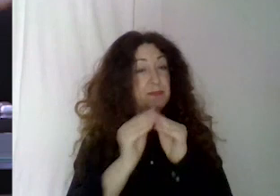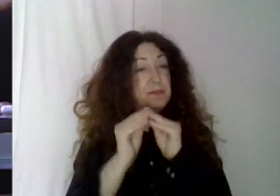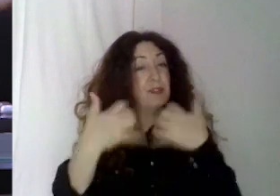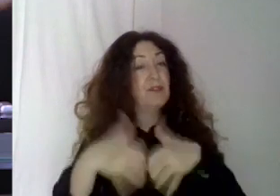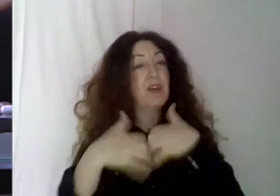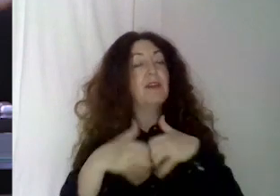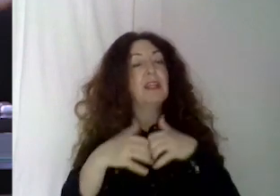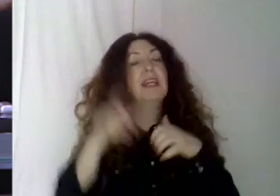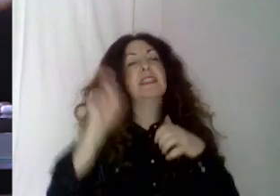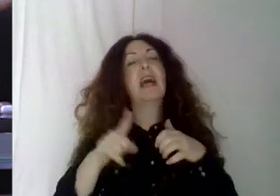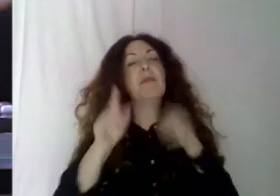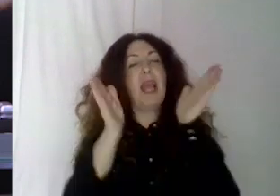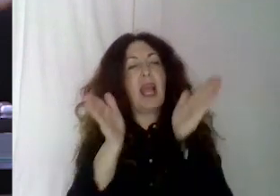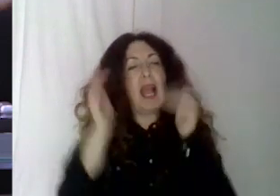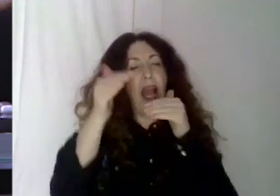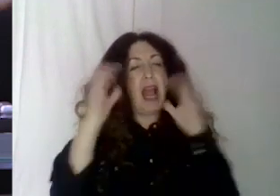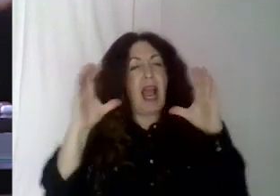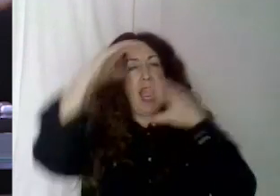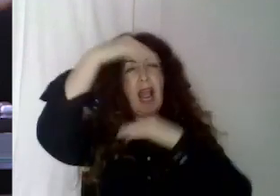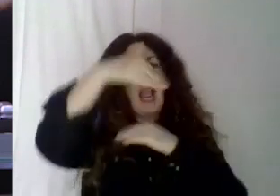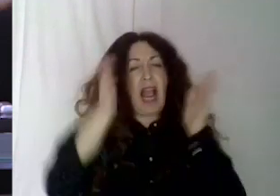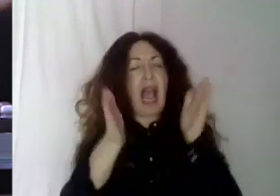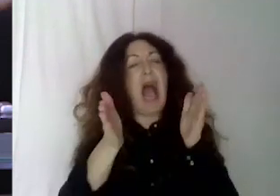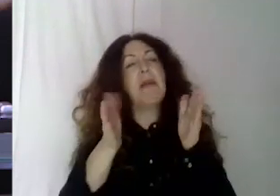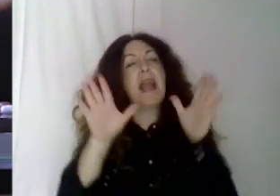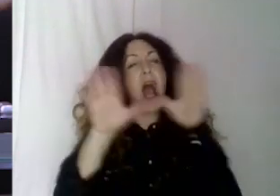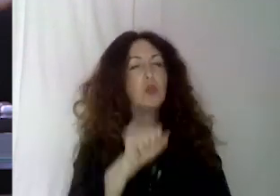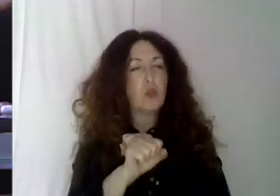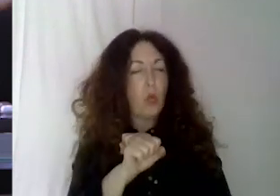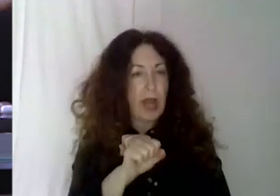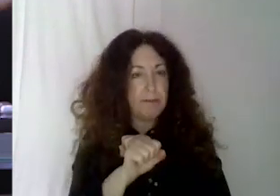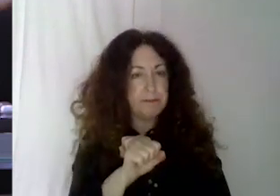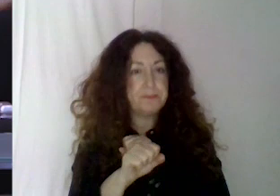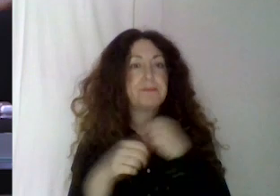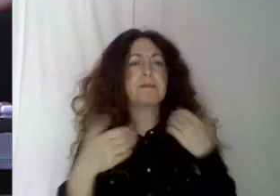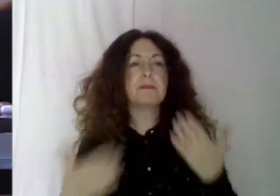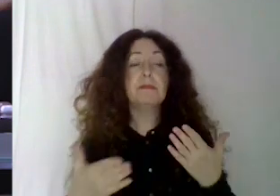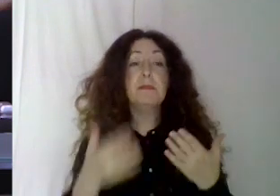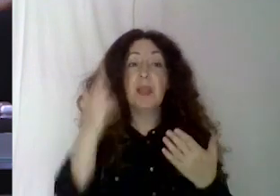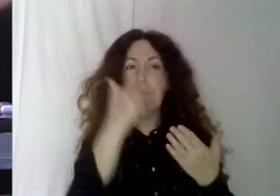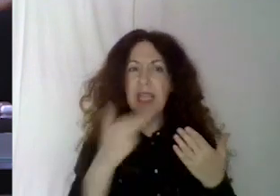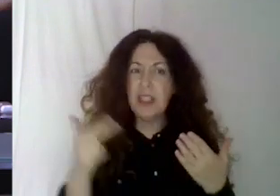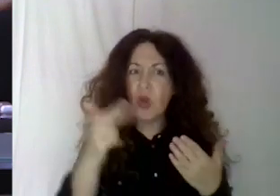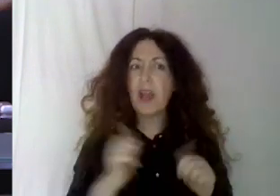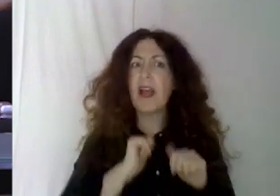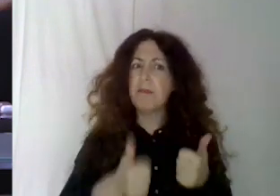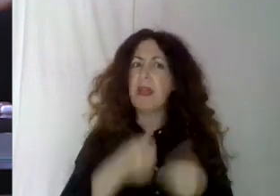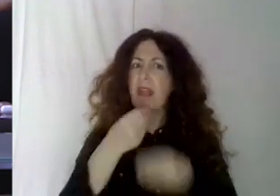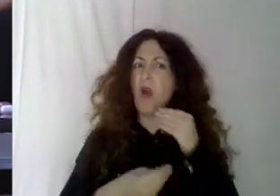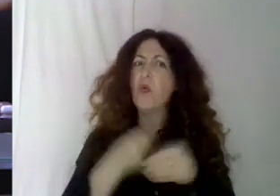a través de la cámara en una superficie y a partir de ahí empezar a pintar. Eso es...